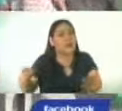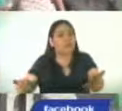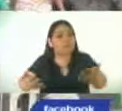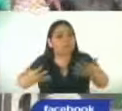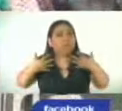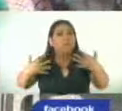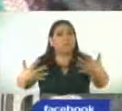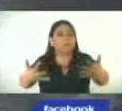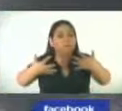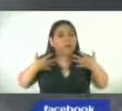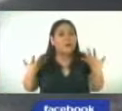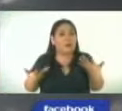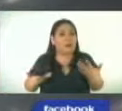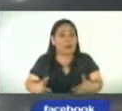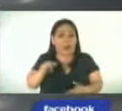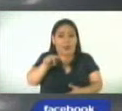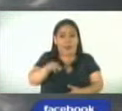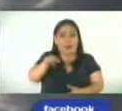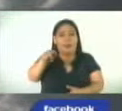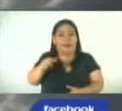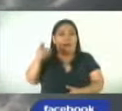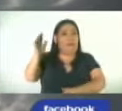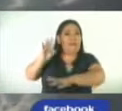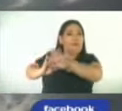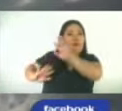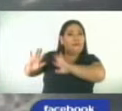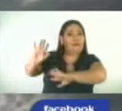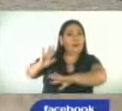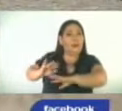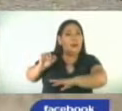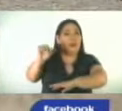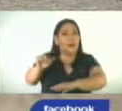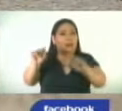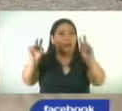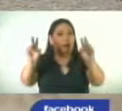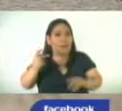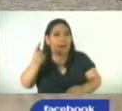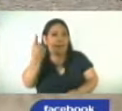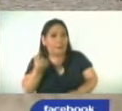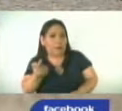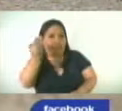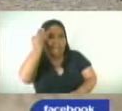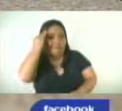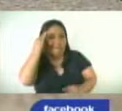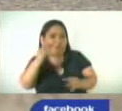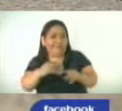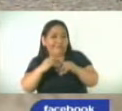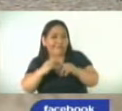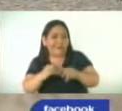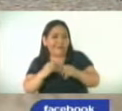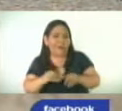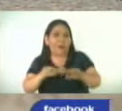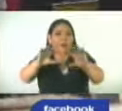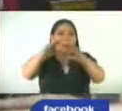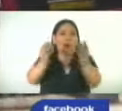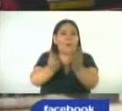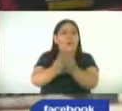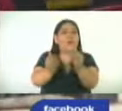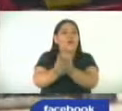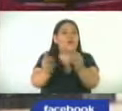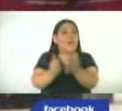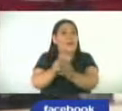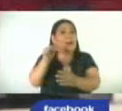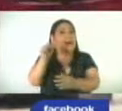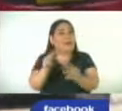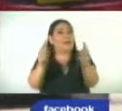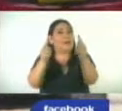caluroso que se haya registrado en la historia para los especialistas. Los gases de efecto invernadero están modificando el